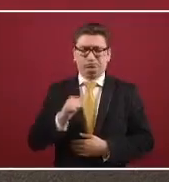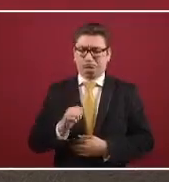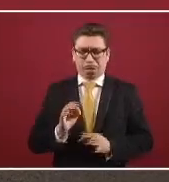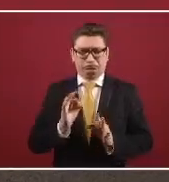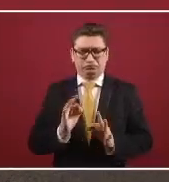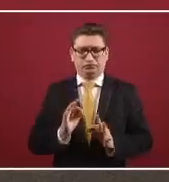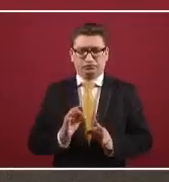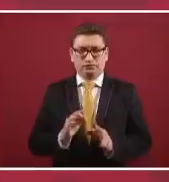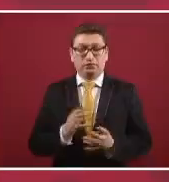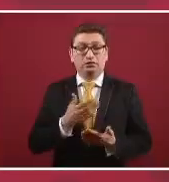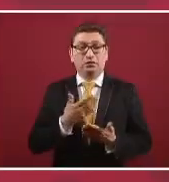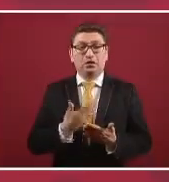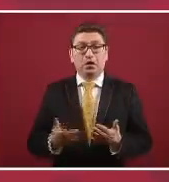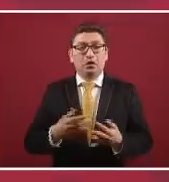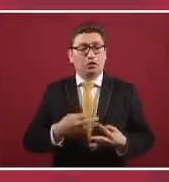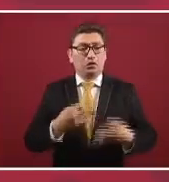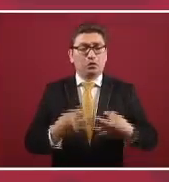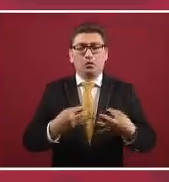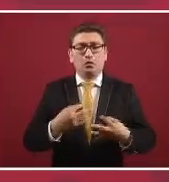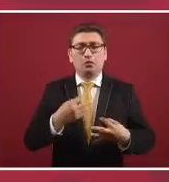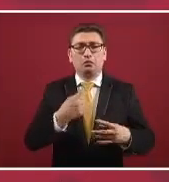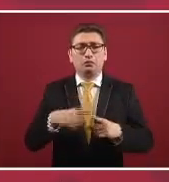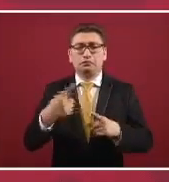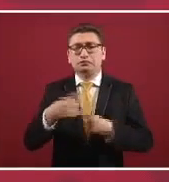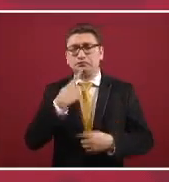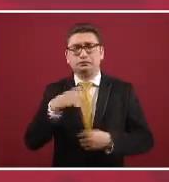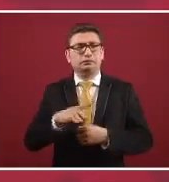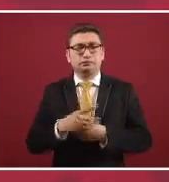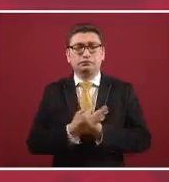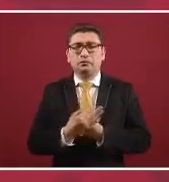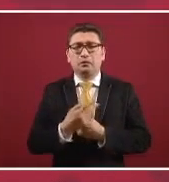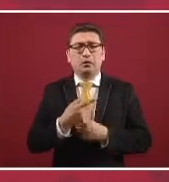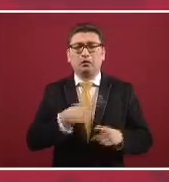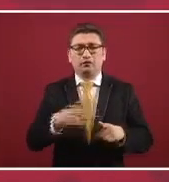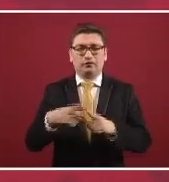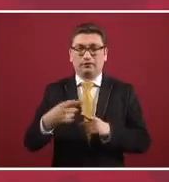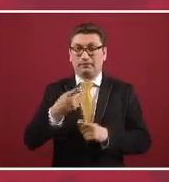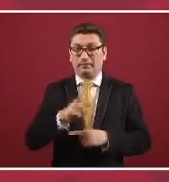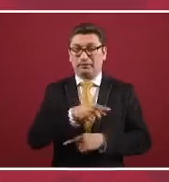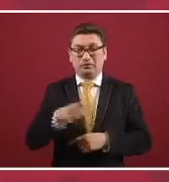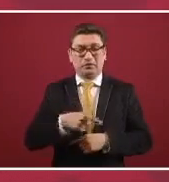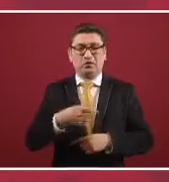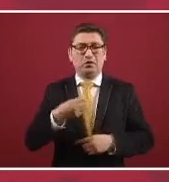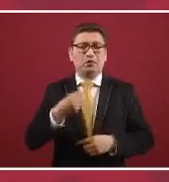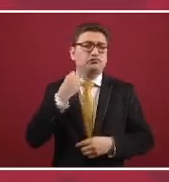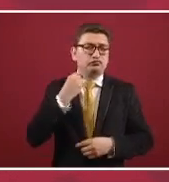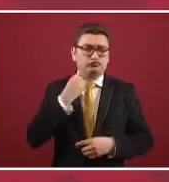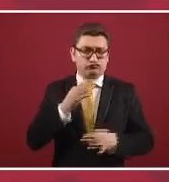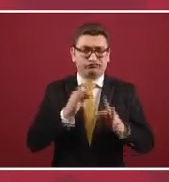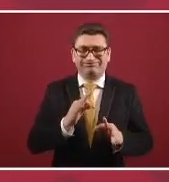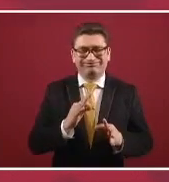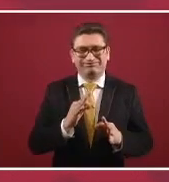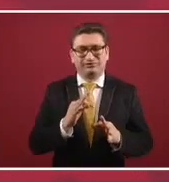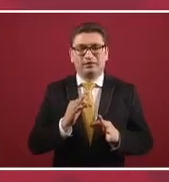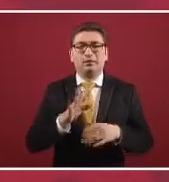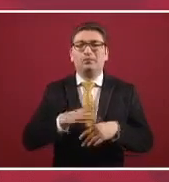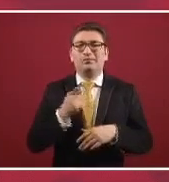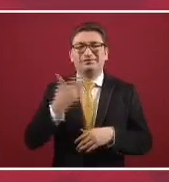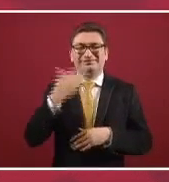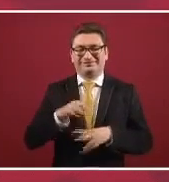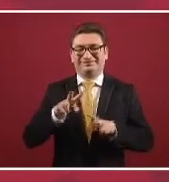Ahora pueden ser muchos amparos y a lo mejor no son tan buenos los abogados, porque es un asunto más que nada